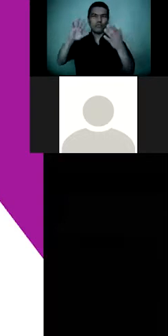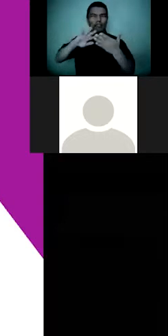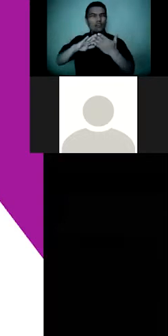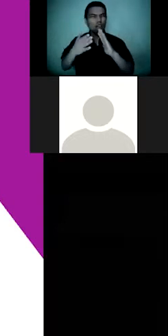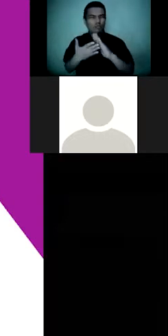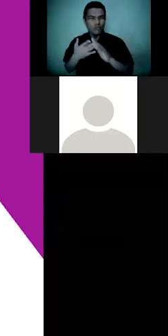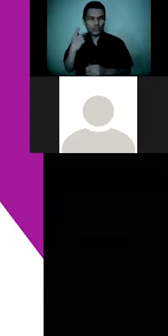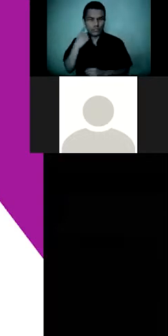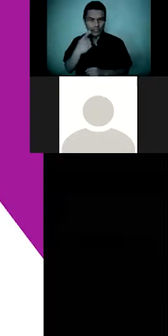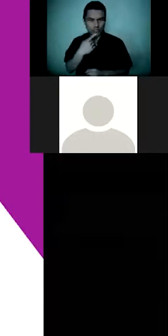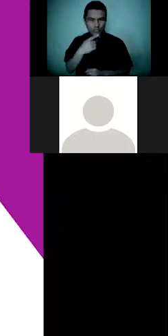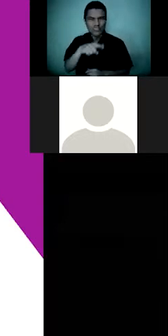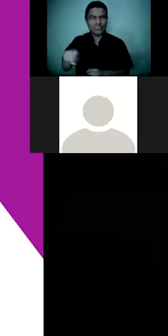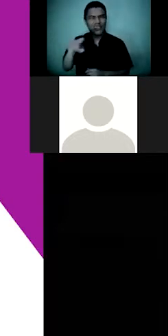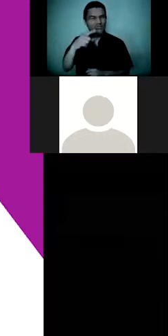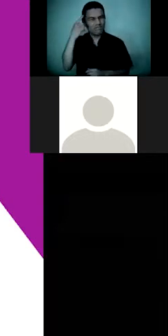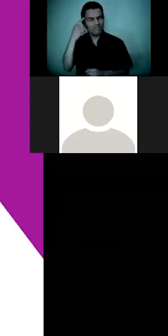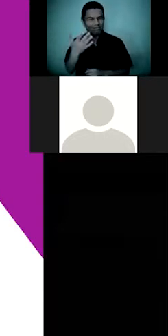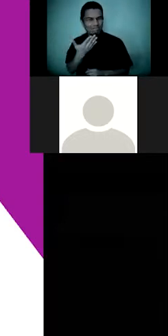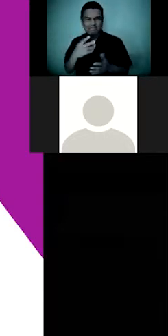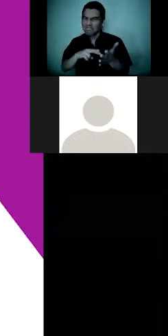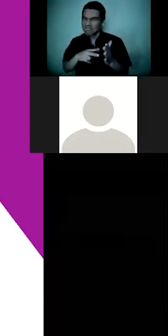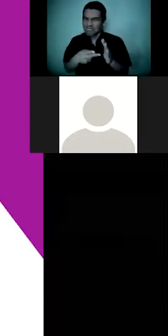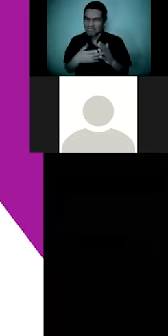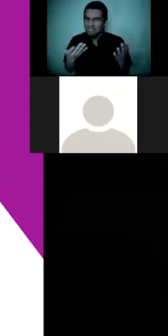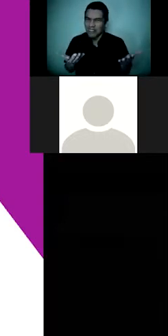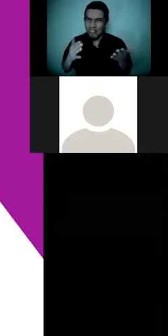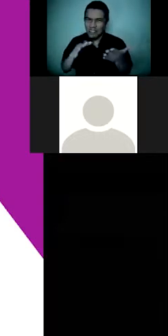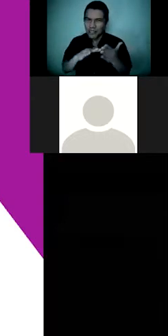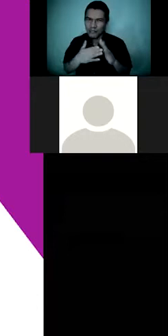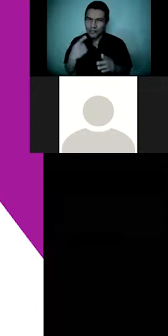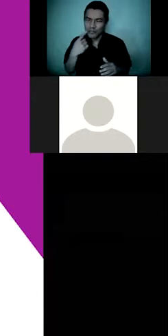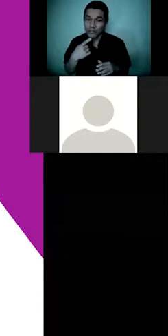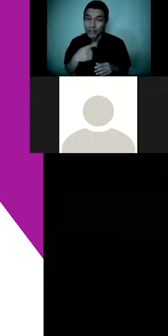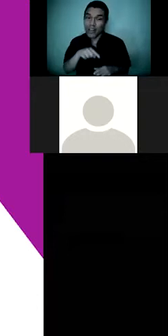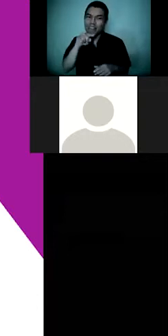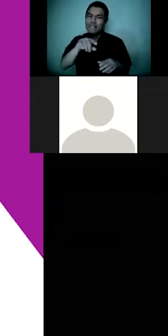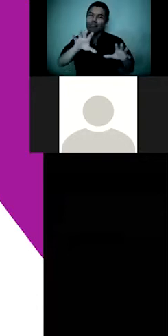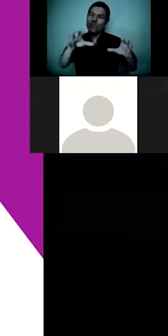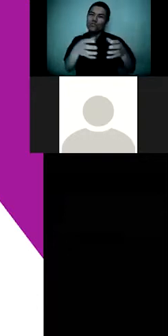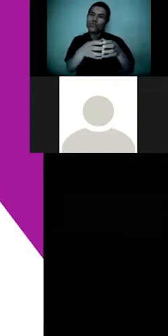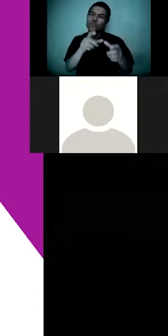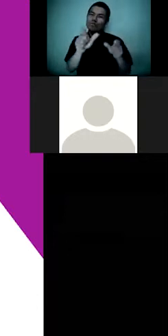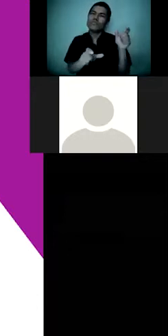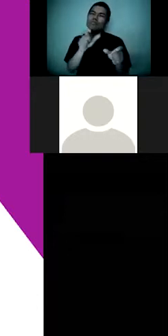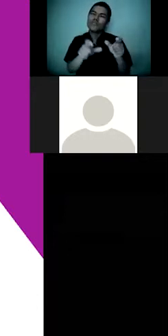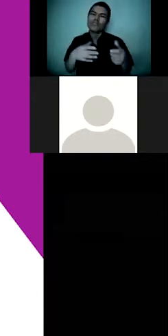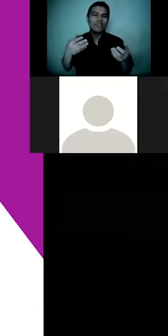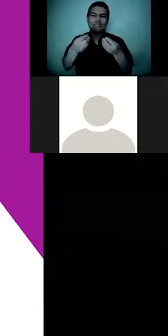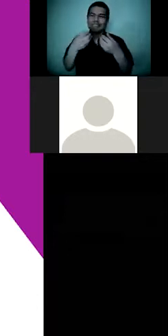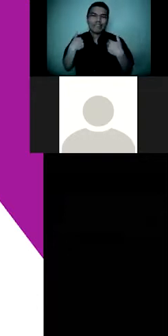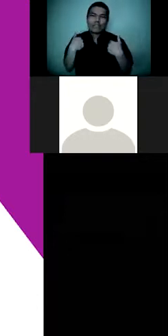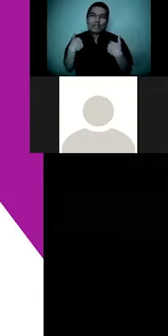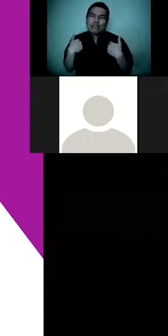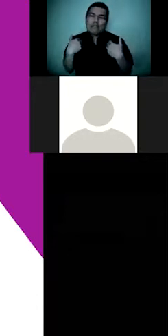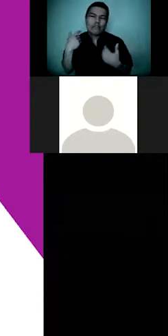Ok, vamos a ver entonces, ¿qué cosa es la comunidad sorda? ¿Ustedes qué cosa es lo que piensan de comunidad sorda? Es un